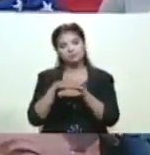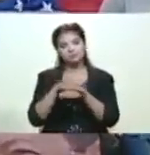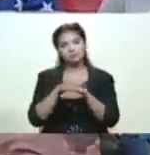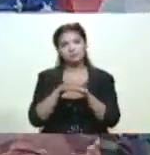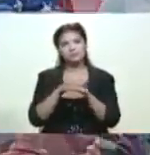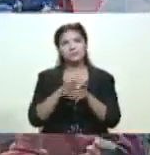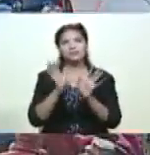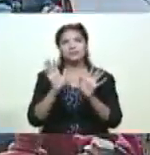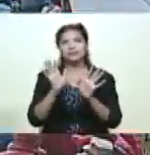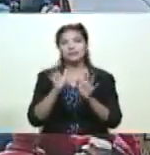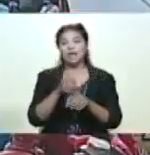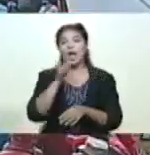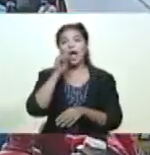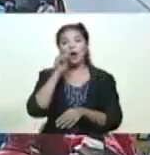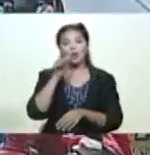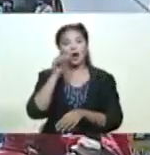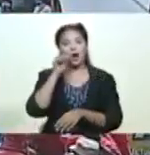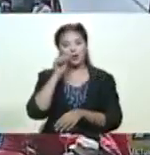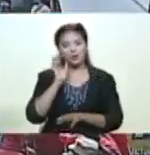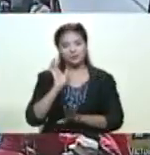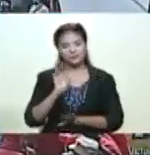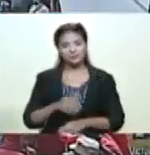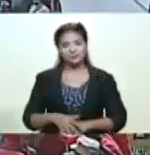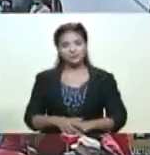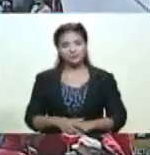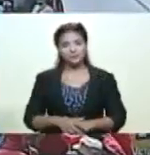agua bendita,